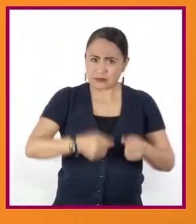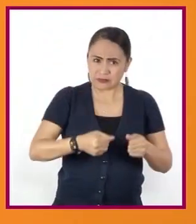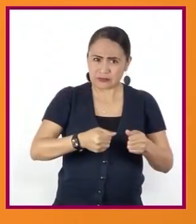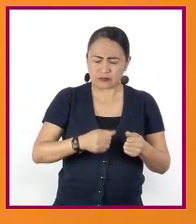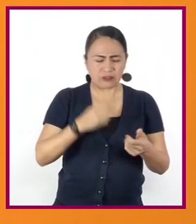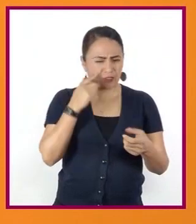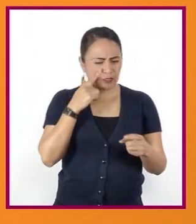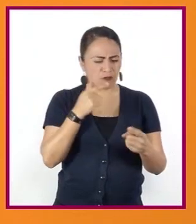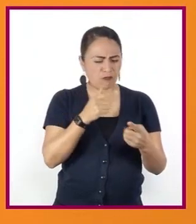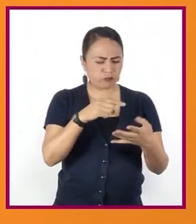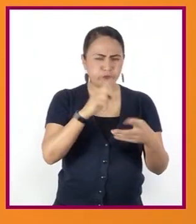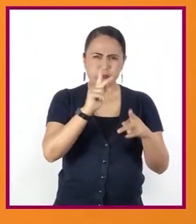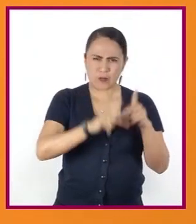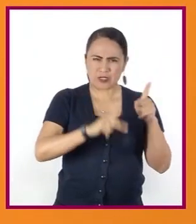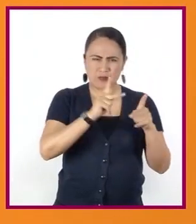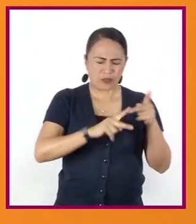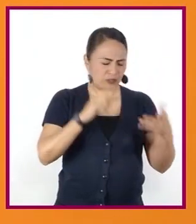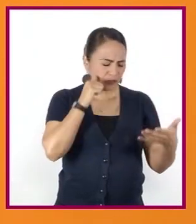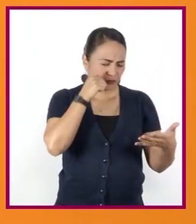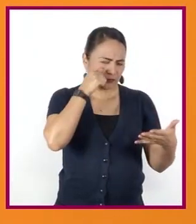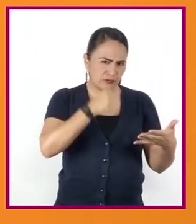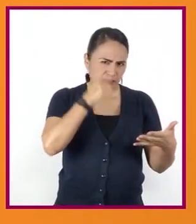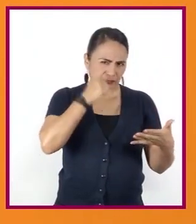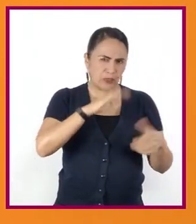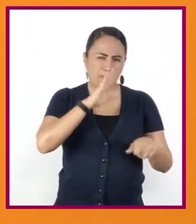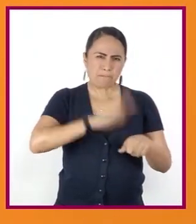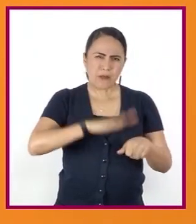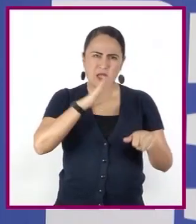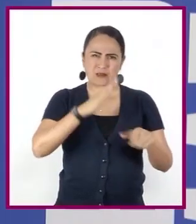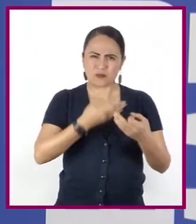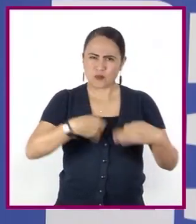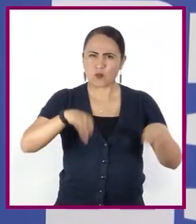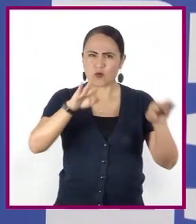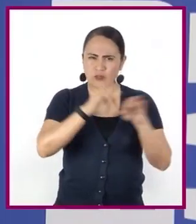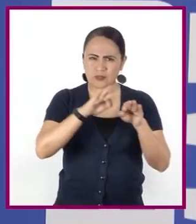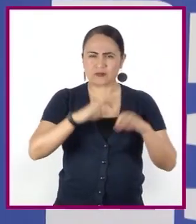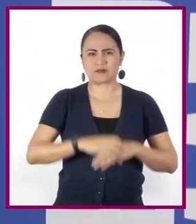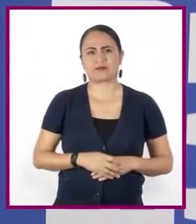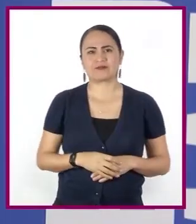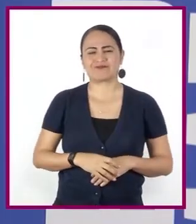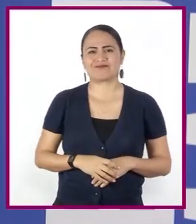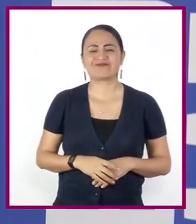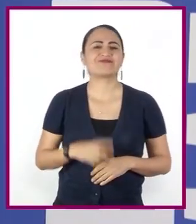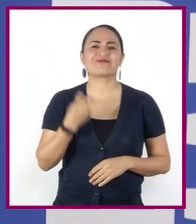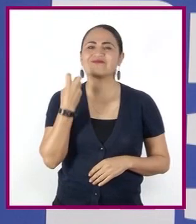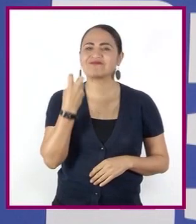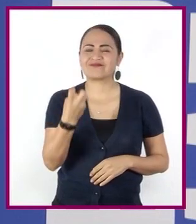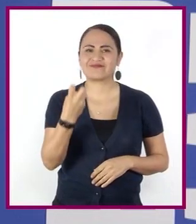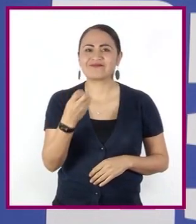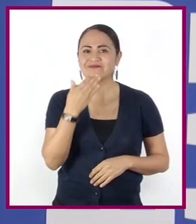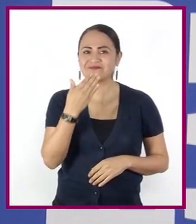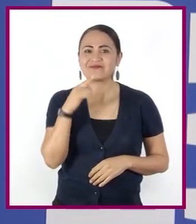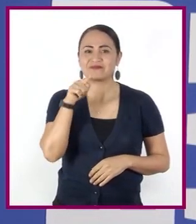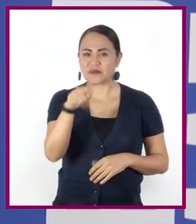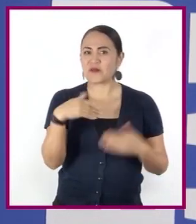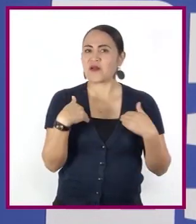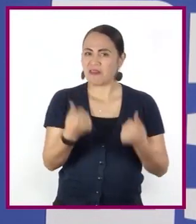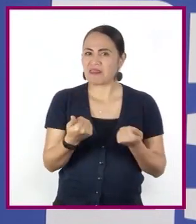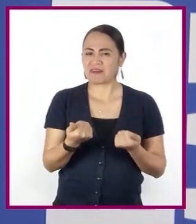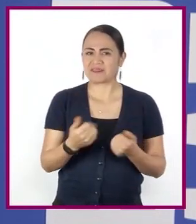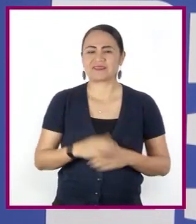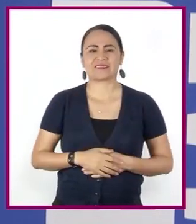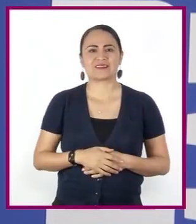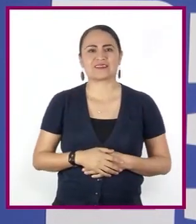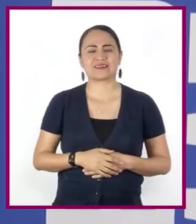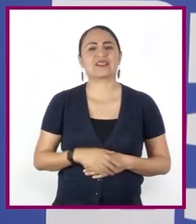ciertos aspectos de la noticia, dándoles más énfasis. Muy bien, estás entendiendo muy bien. Y para